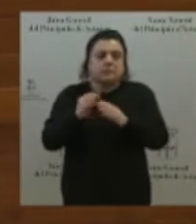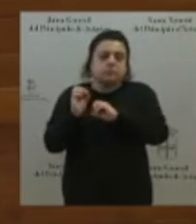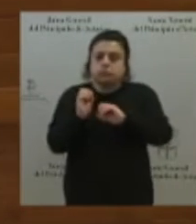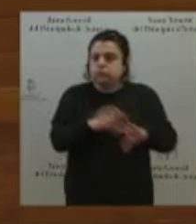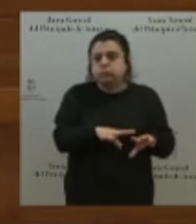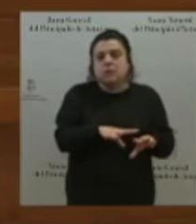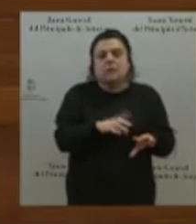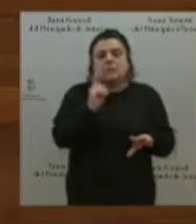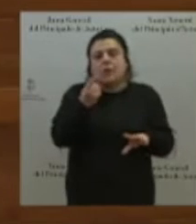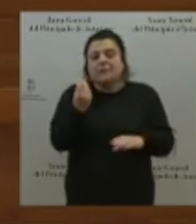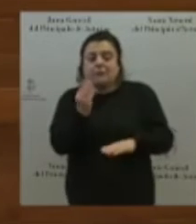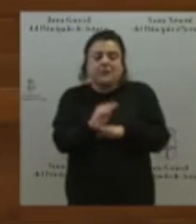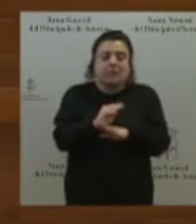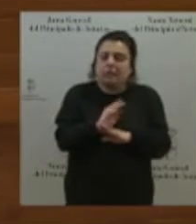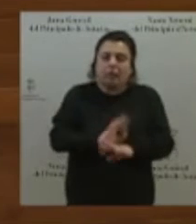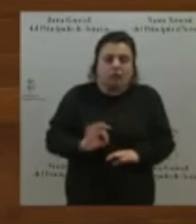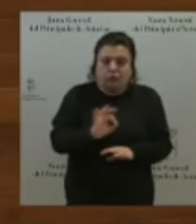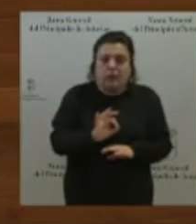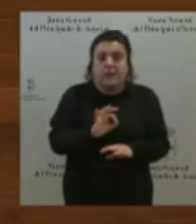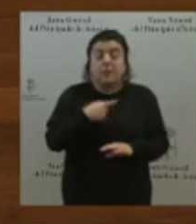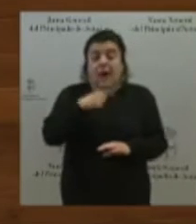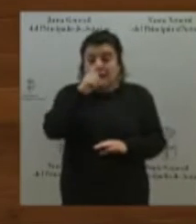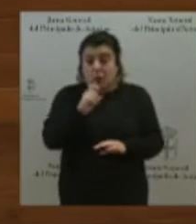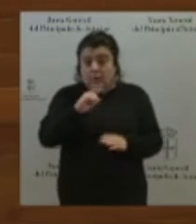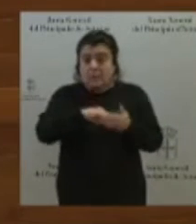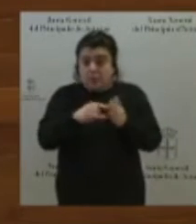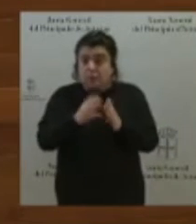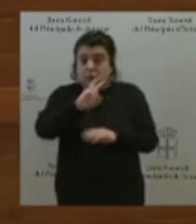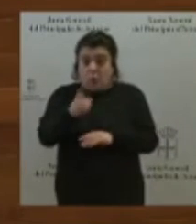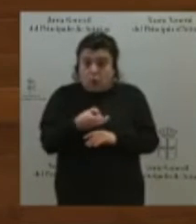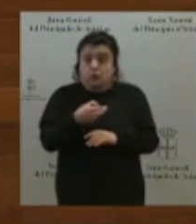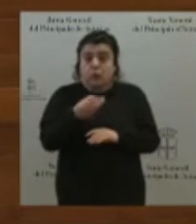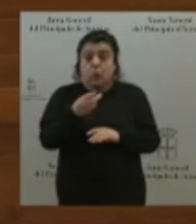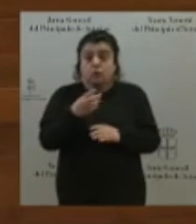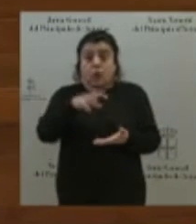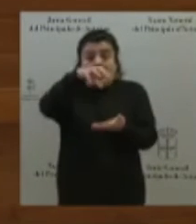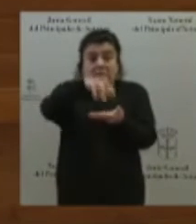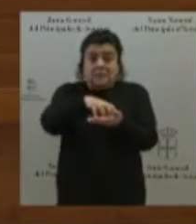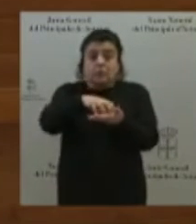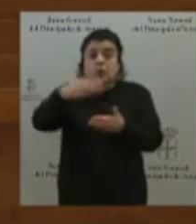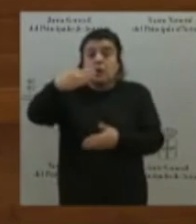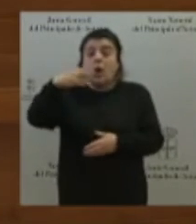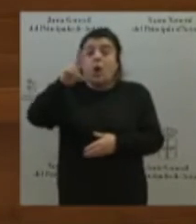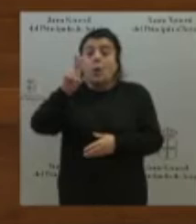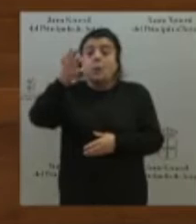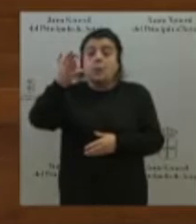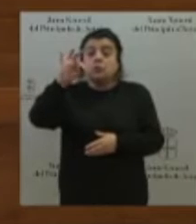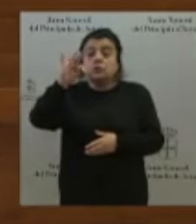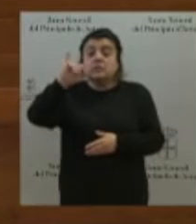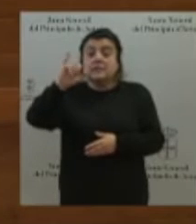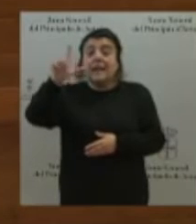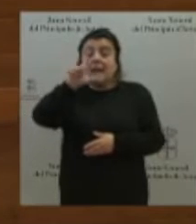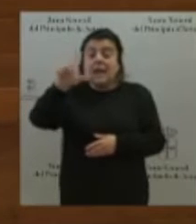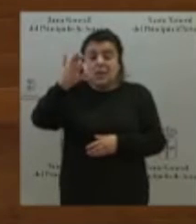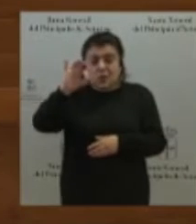recordar otro aquí, que también conoce usted, que es el Sanatorio de Bustiello, donde se destinó este año 25.000 euros para atender a